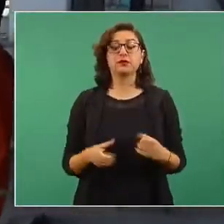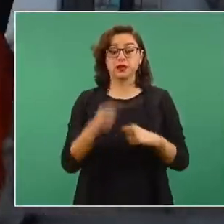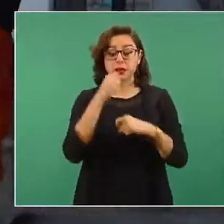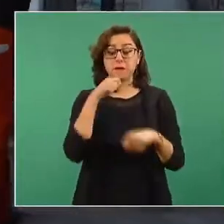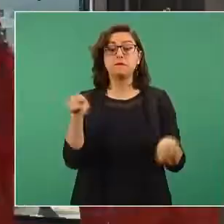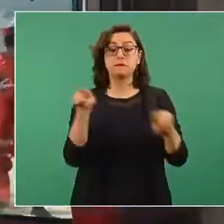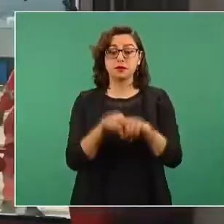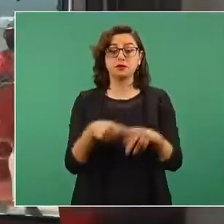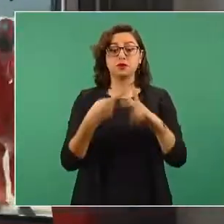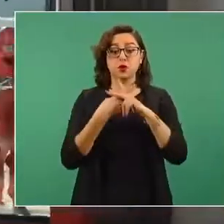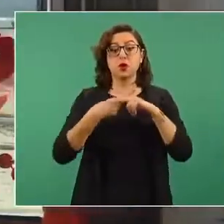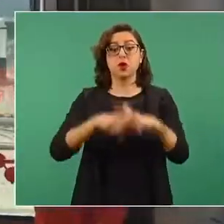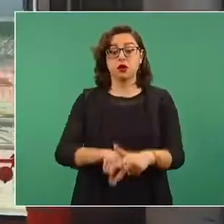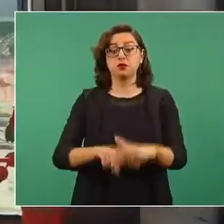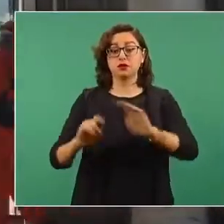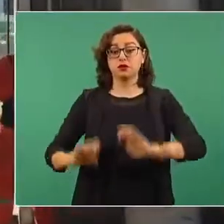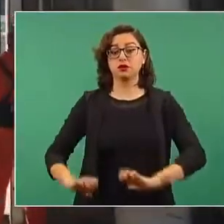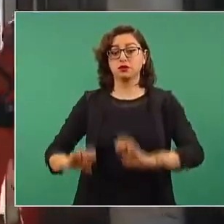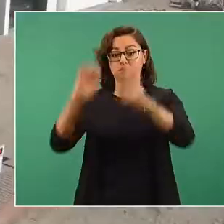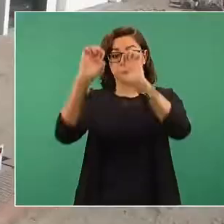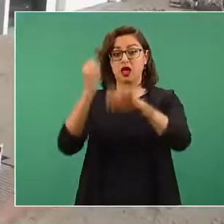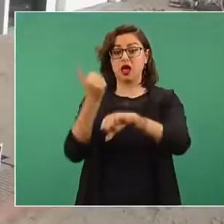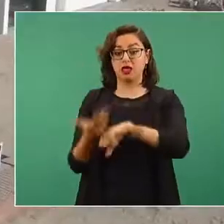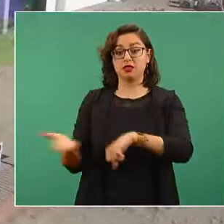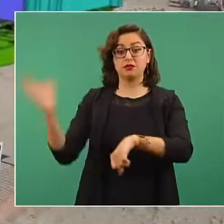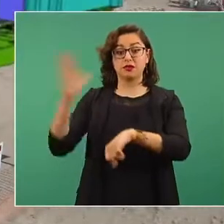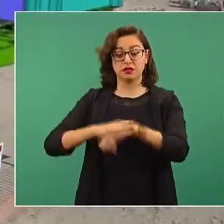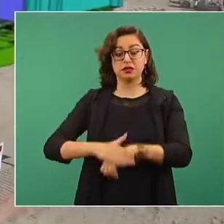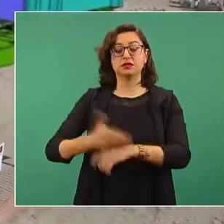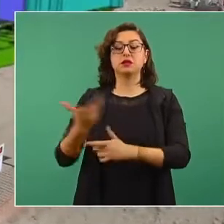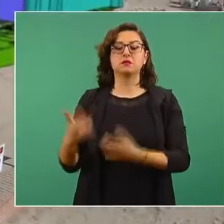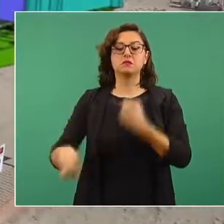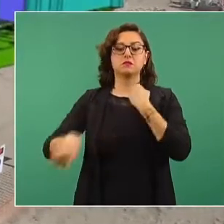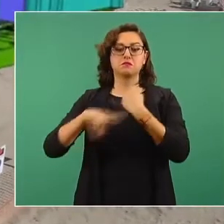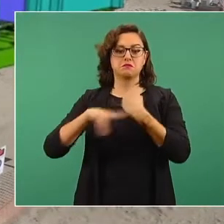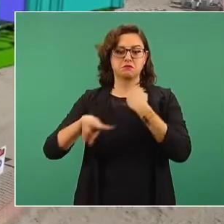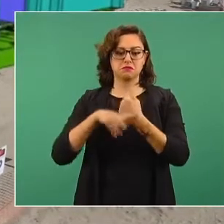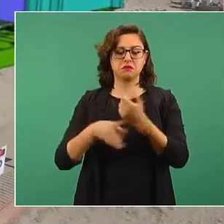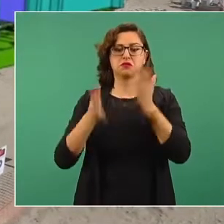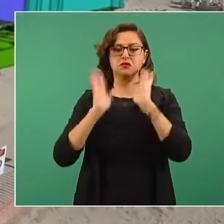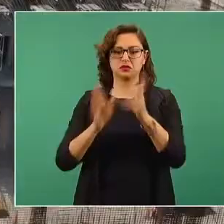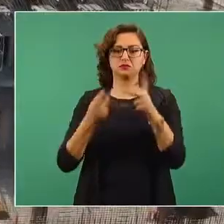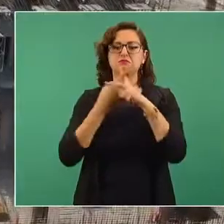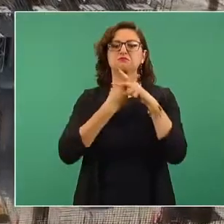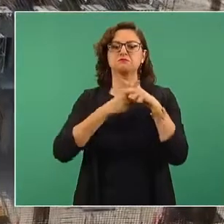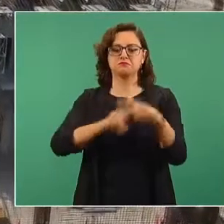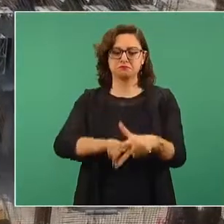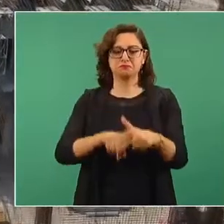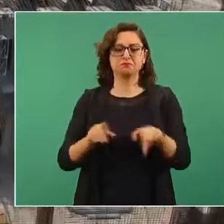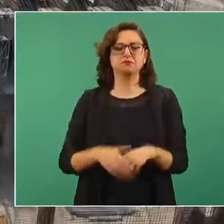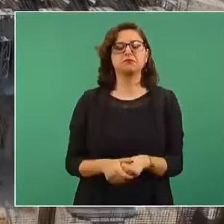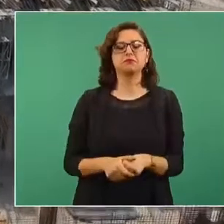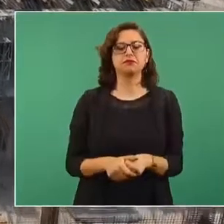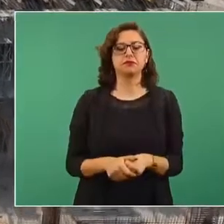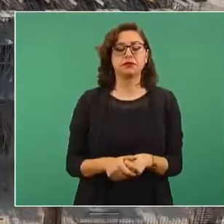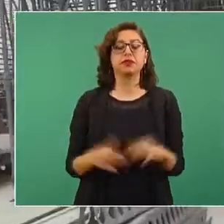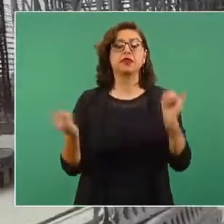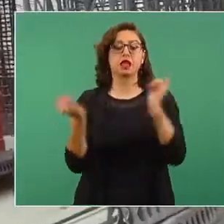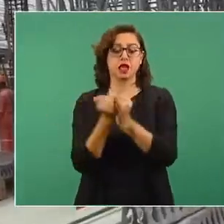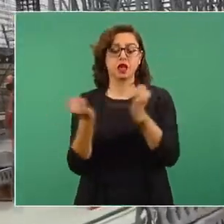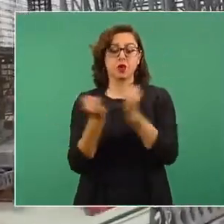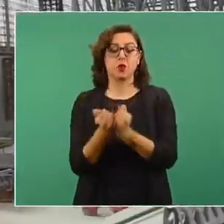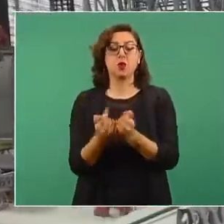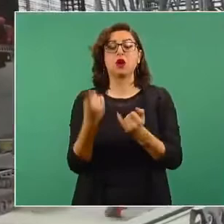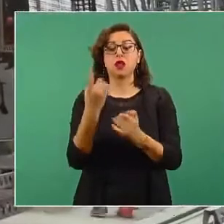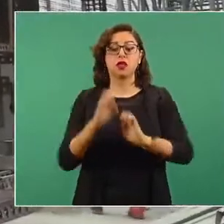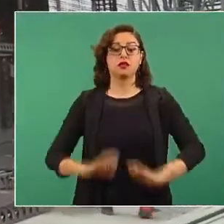iniciaron las maniobras de instalación de vidrio para fachada del edificio administrativo B, en área de edificios de la refinería. En el cuarto de control, continúan los trabajos